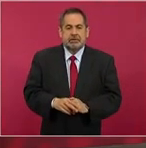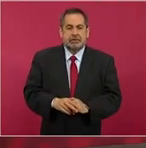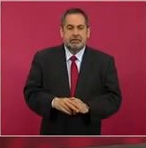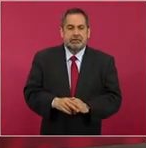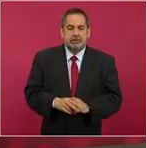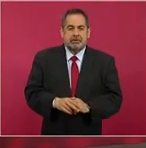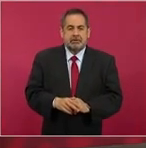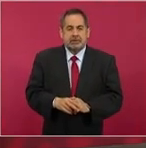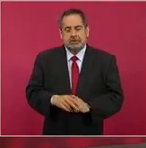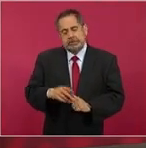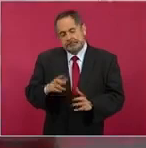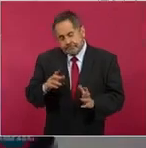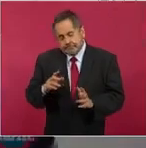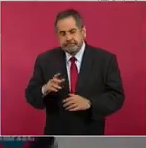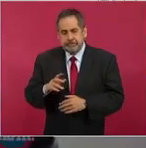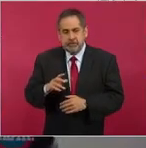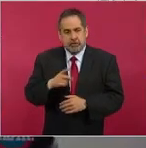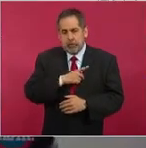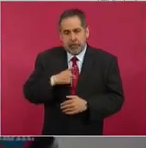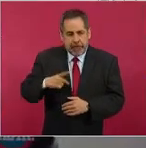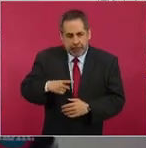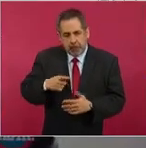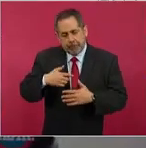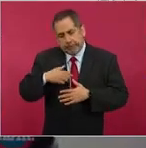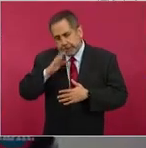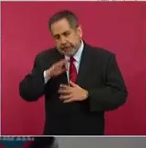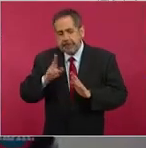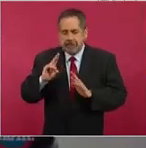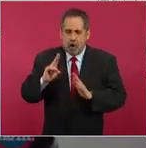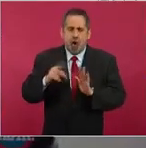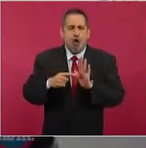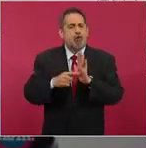está mal que lo diga, pero es